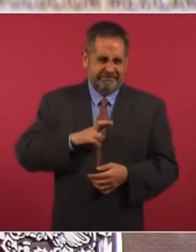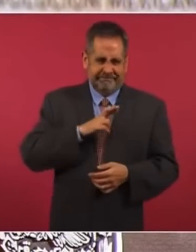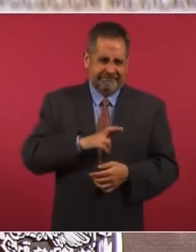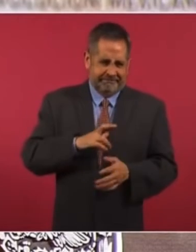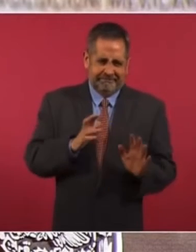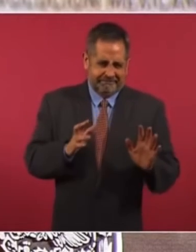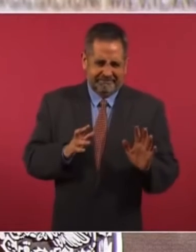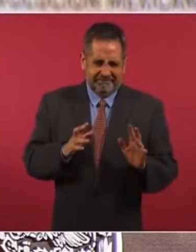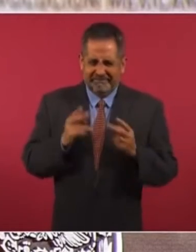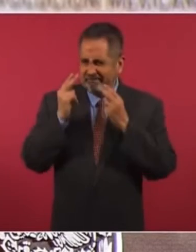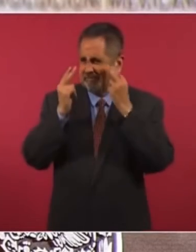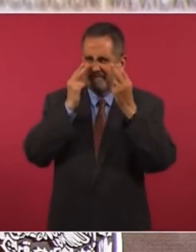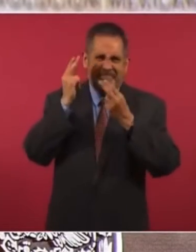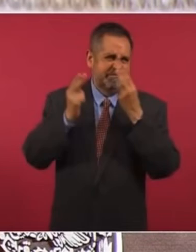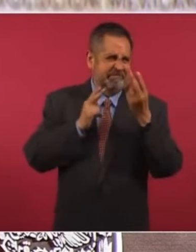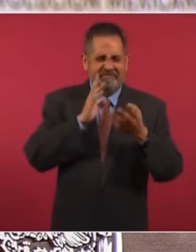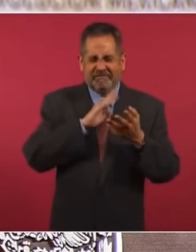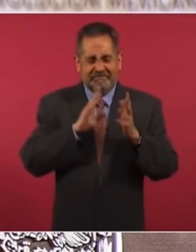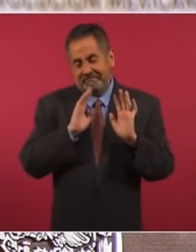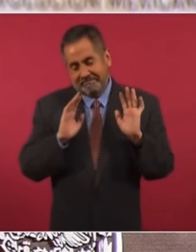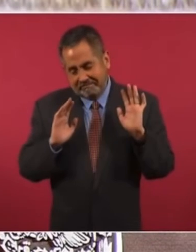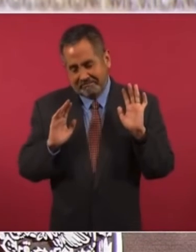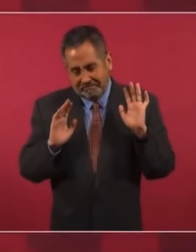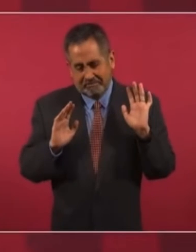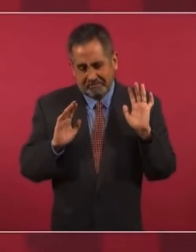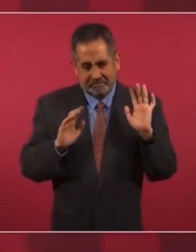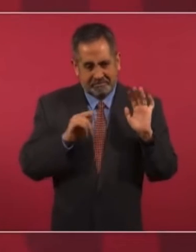de mal humor,